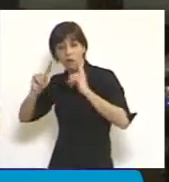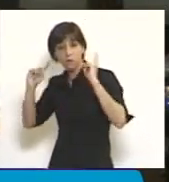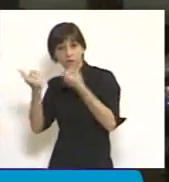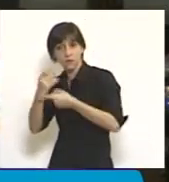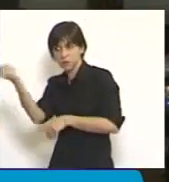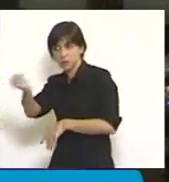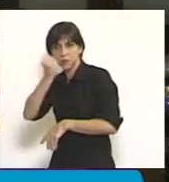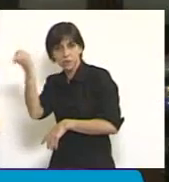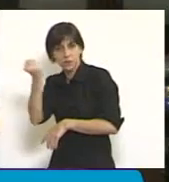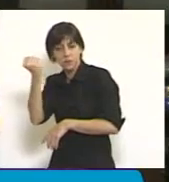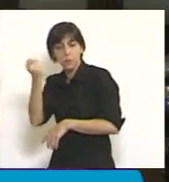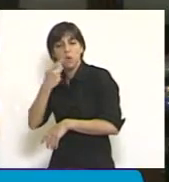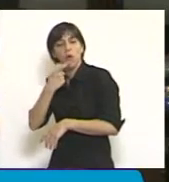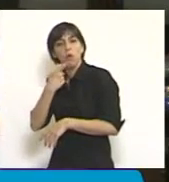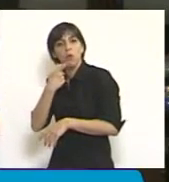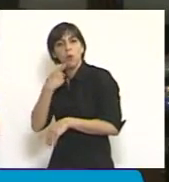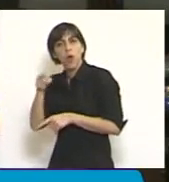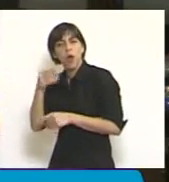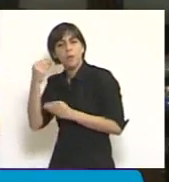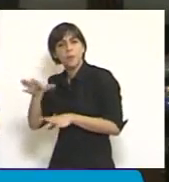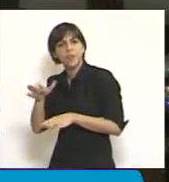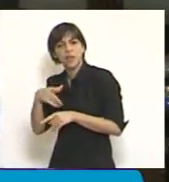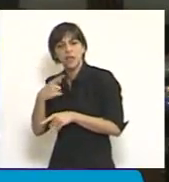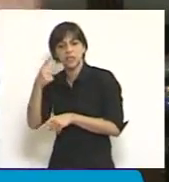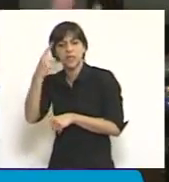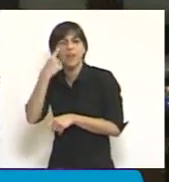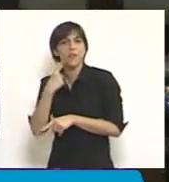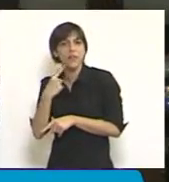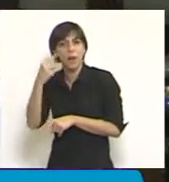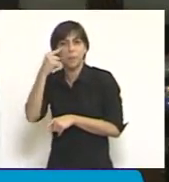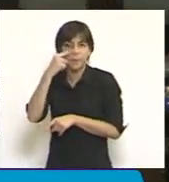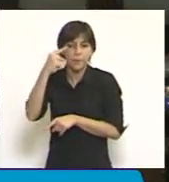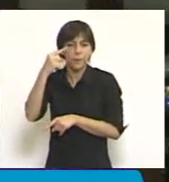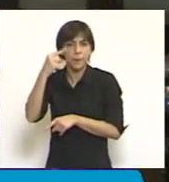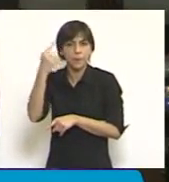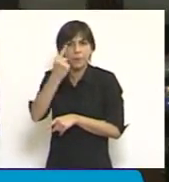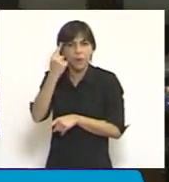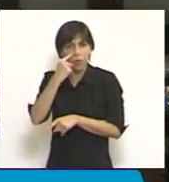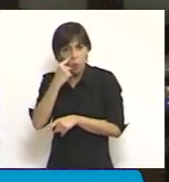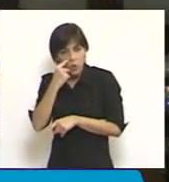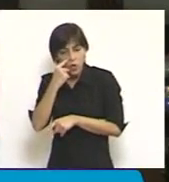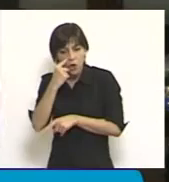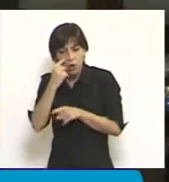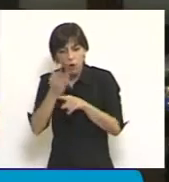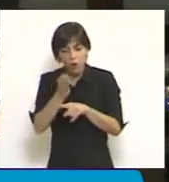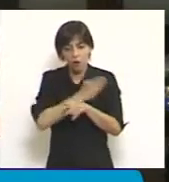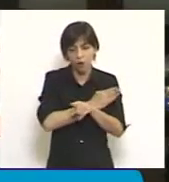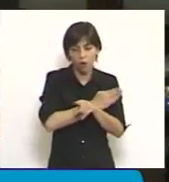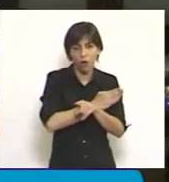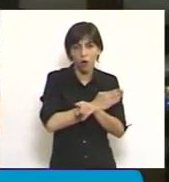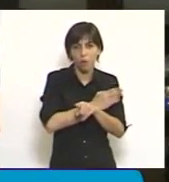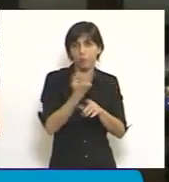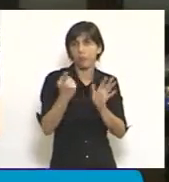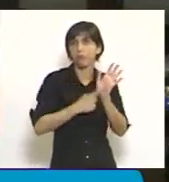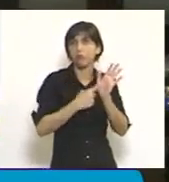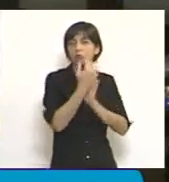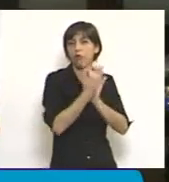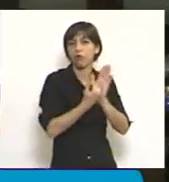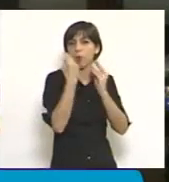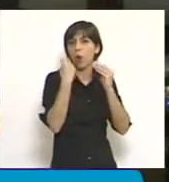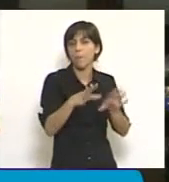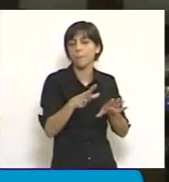a ejercer la jurisdicción, a ejercer las tareas jurisdiccionales, esas oficinas que son clave en la implementación y en